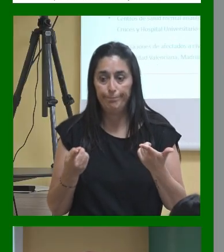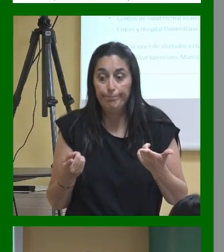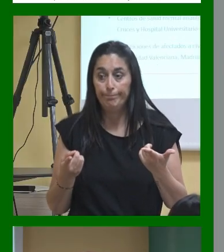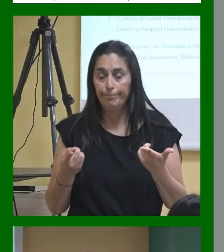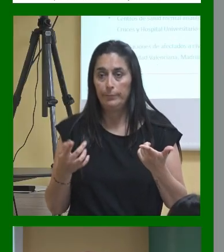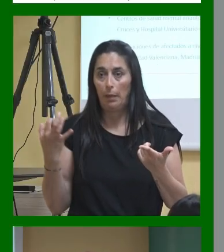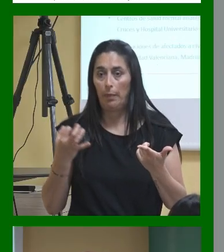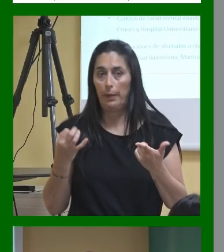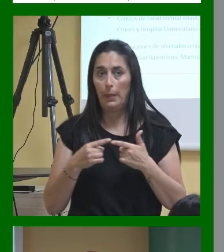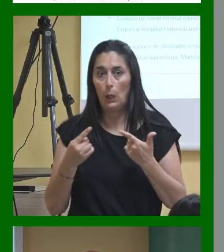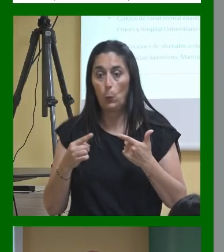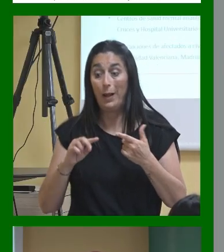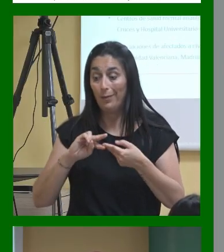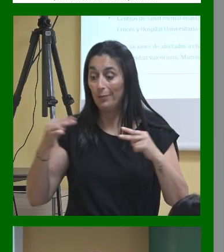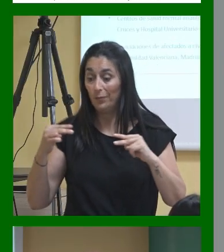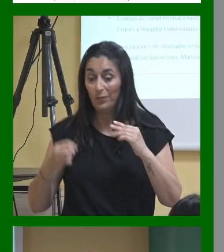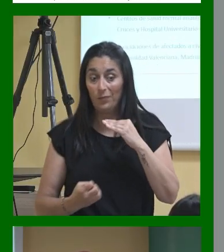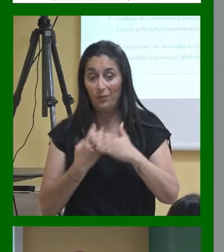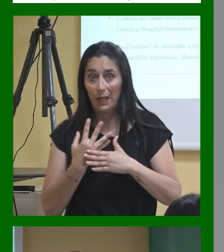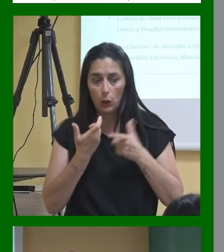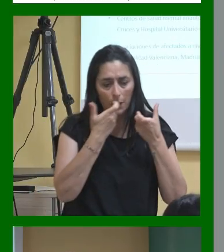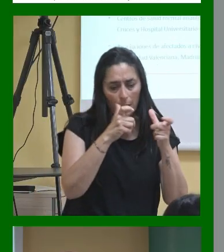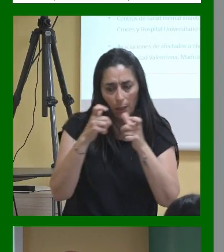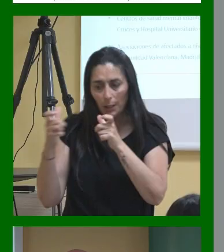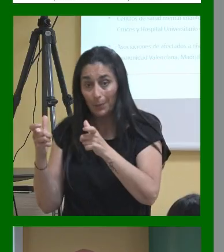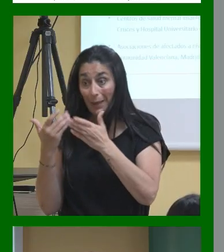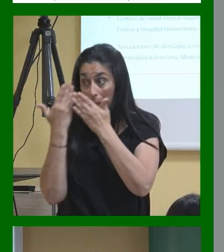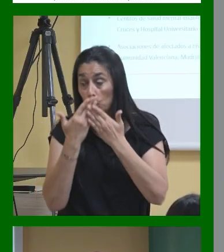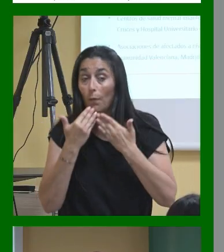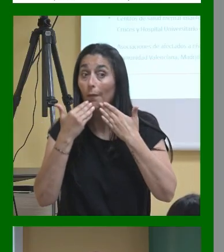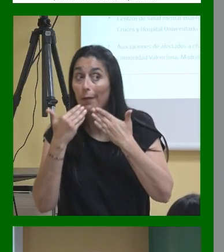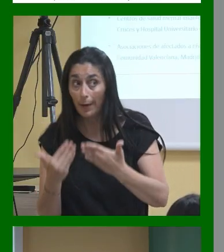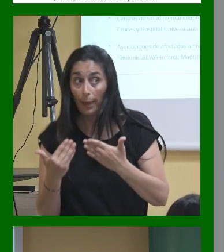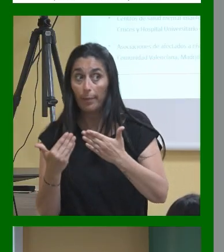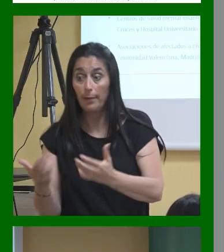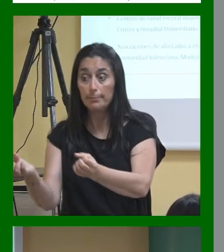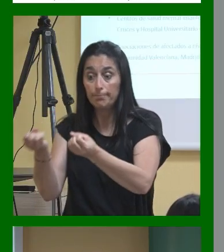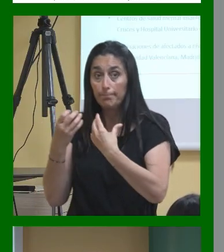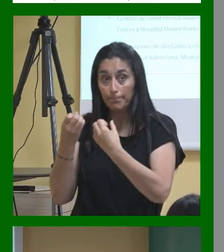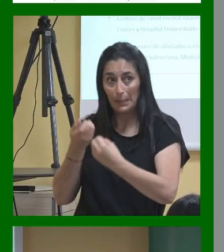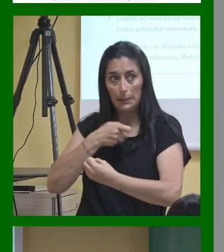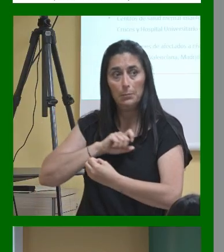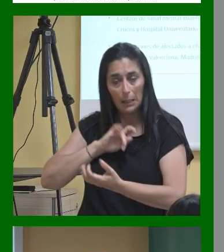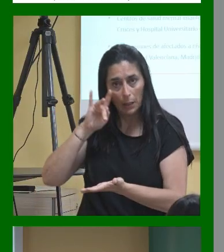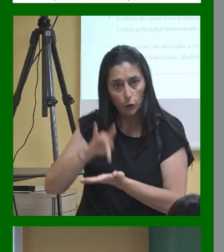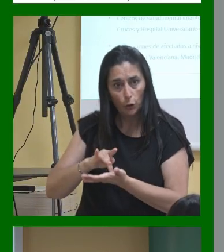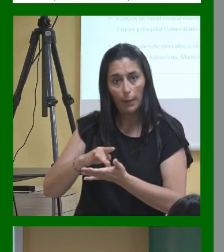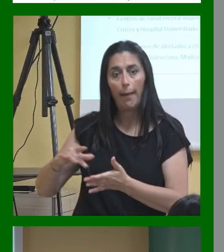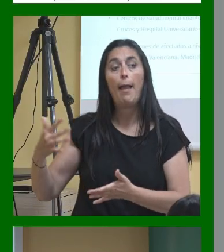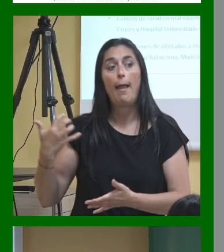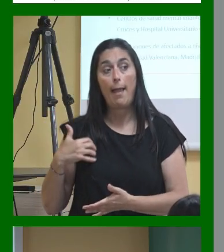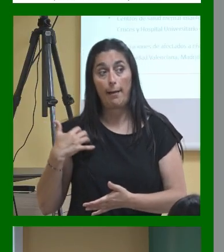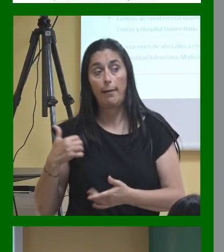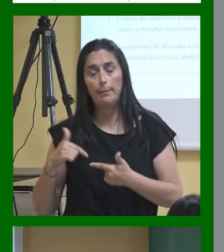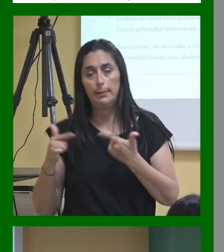Entonces hay que establecer estos fenotipos, y gracias a esta investigación de N. Pero Sanz, que se hizo en España y en Argentina, pues